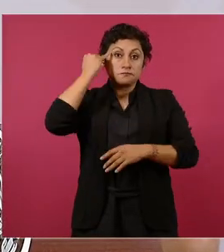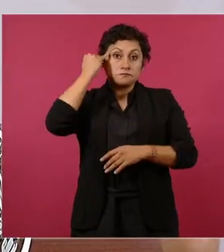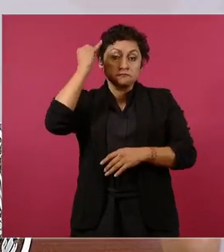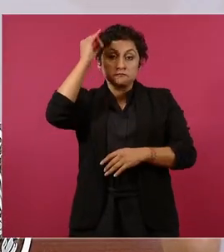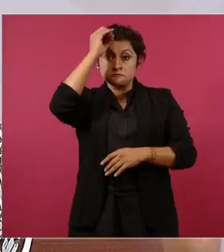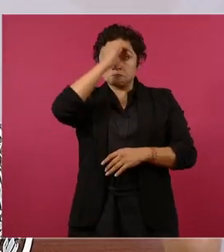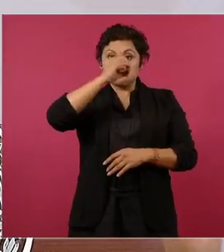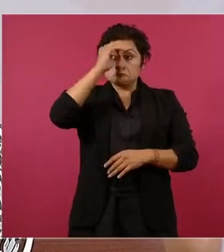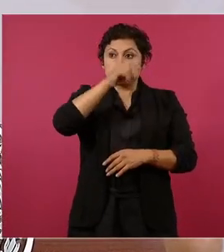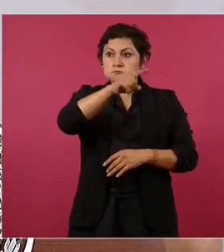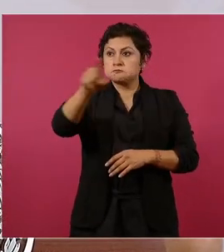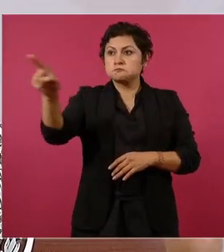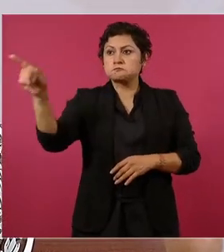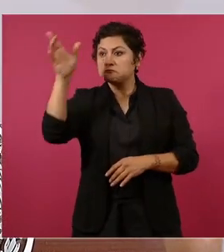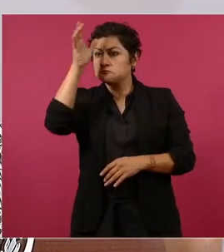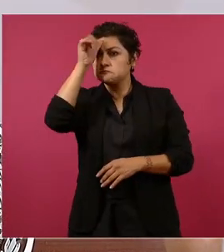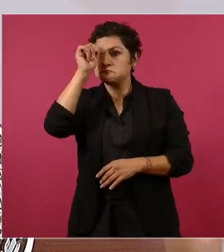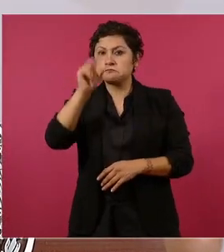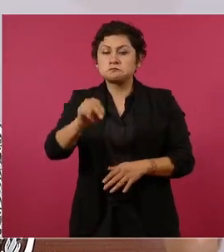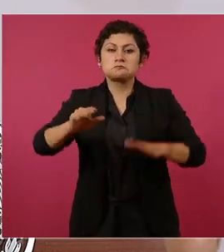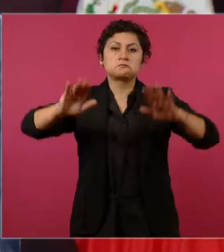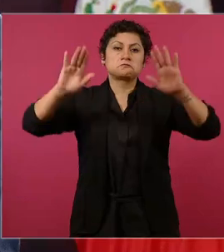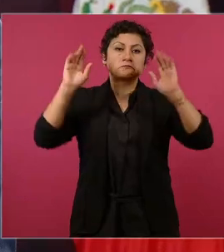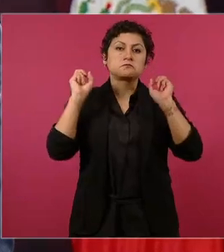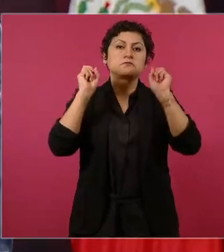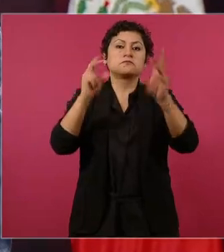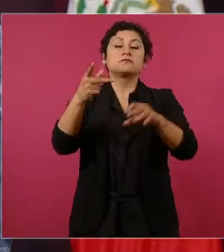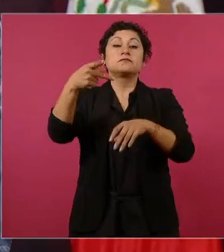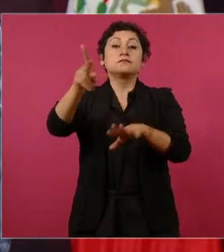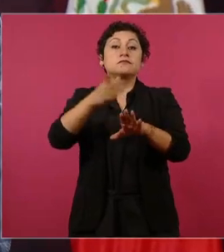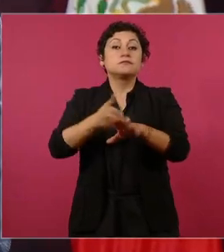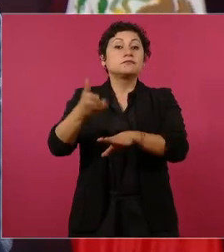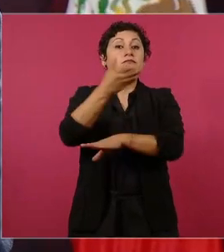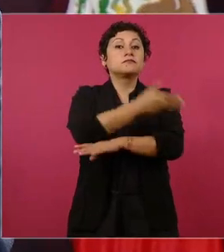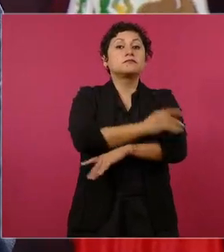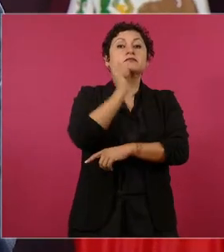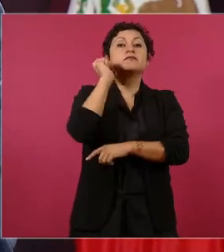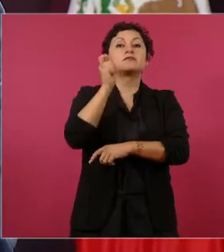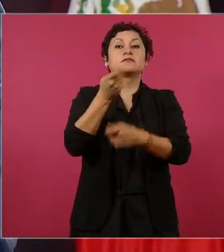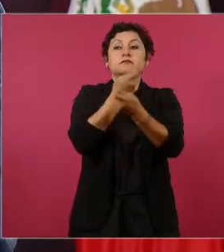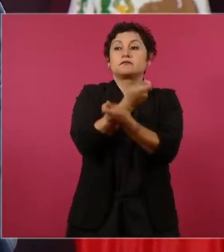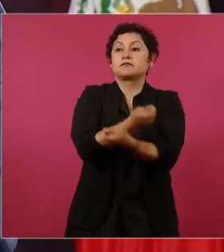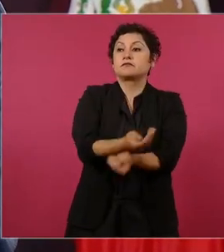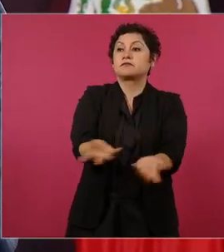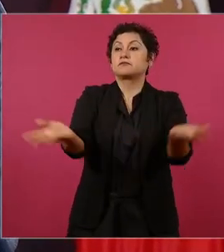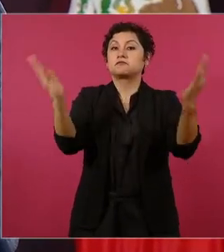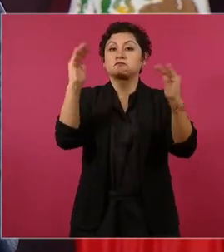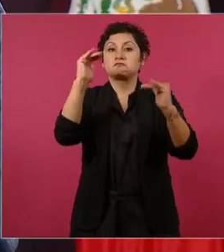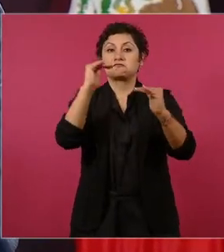pero no había la distribución del presupuesto que hay ahora.